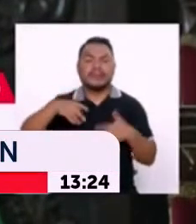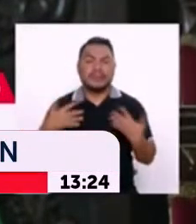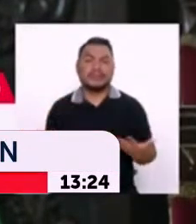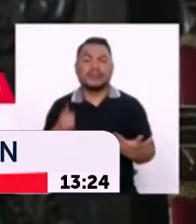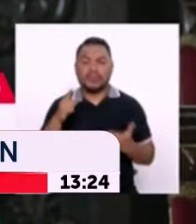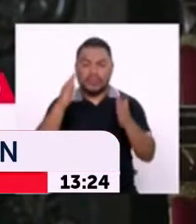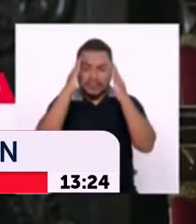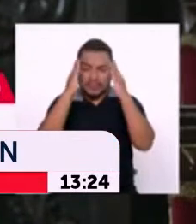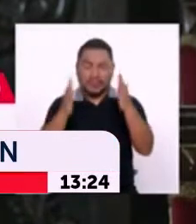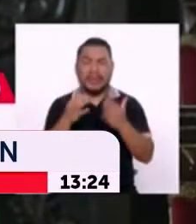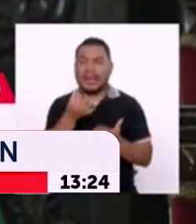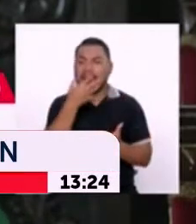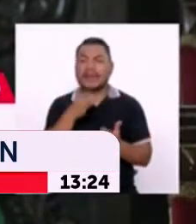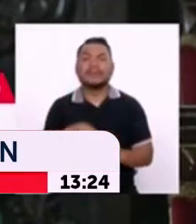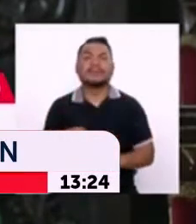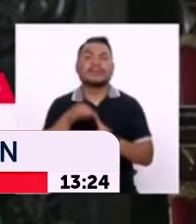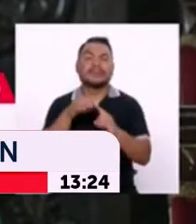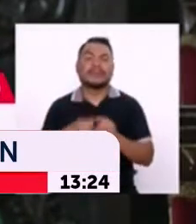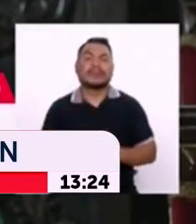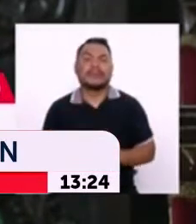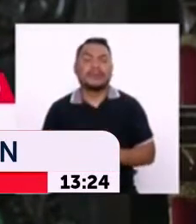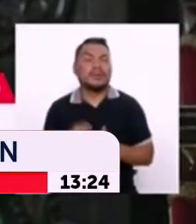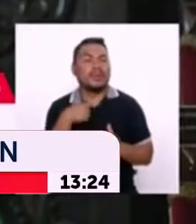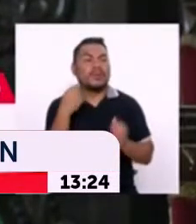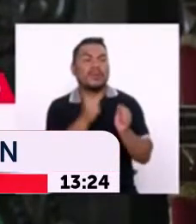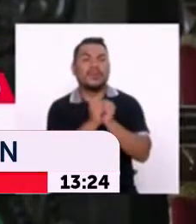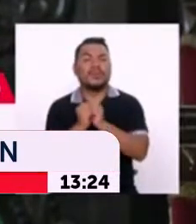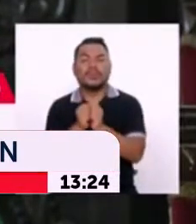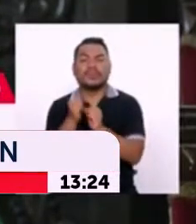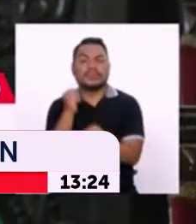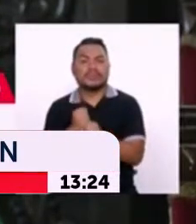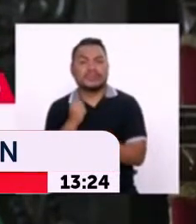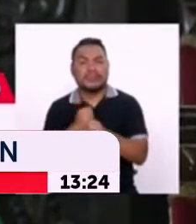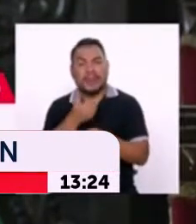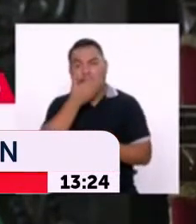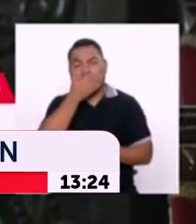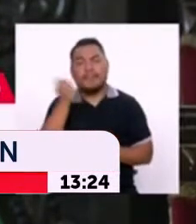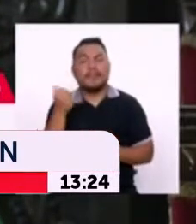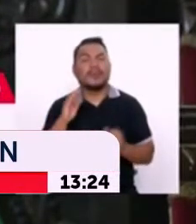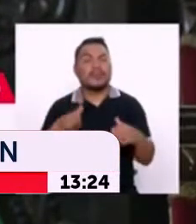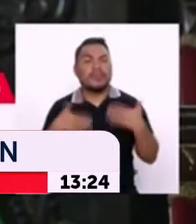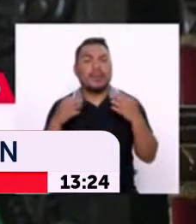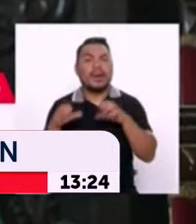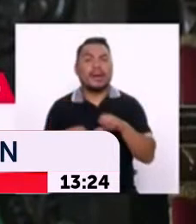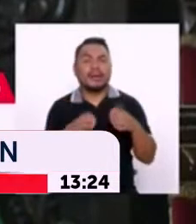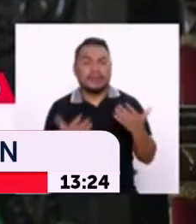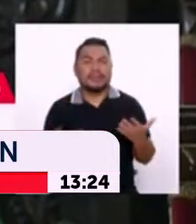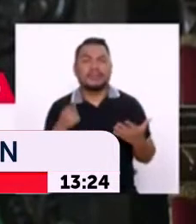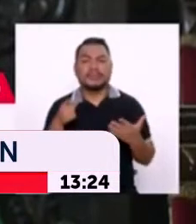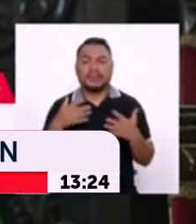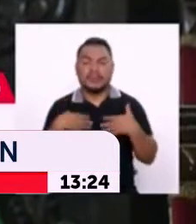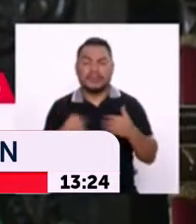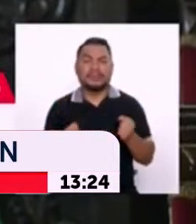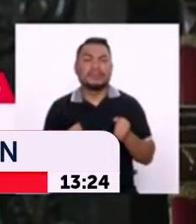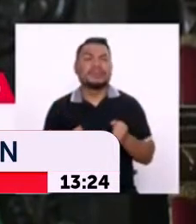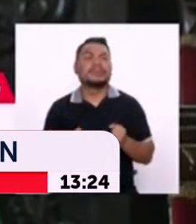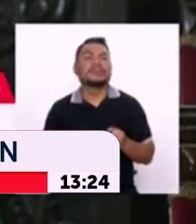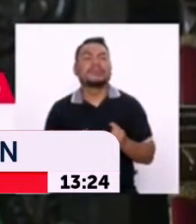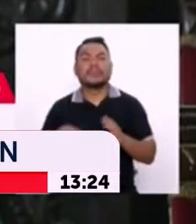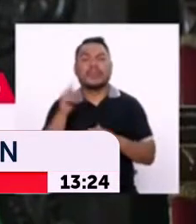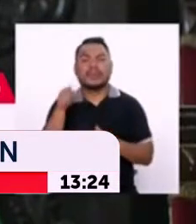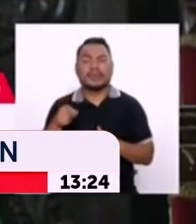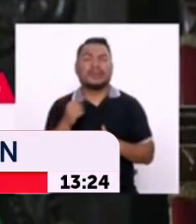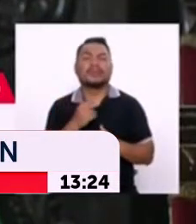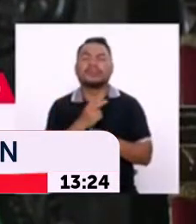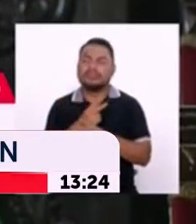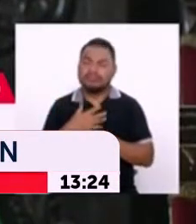requieren una atención médica especializada. Juntos trabajemos mejor para poder hacer una salud, sobre